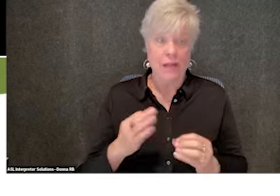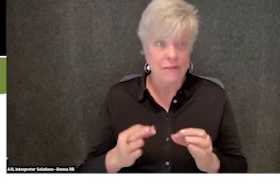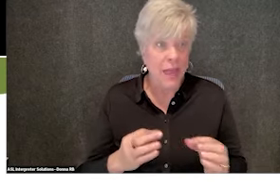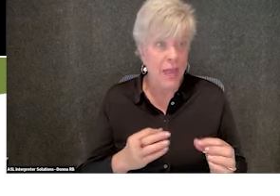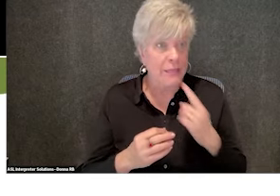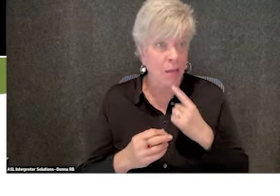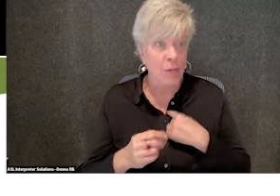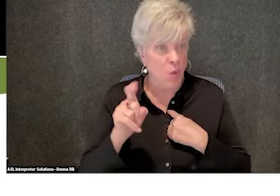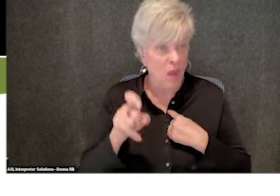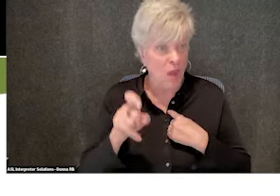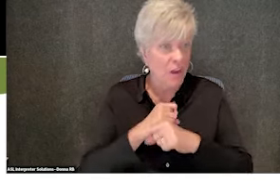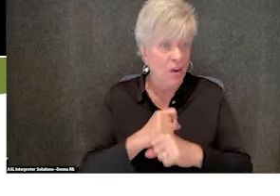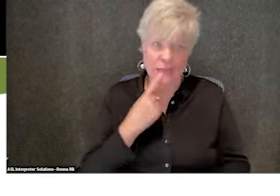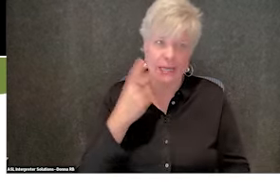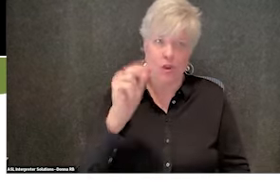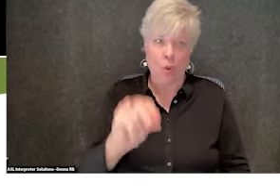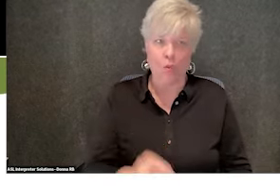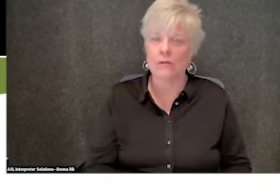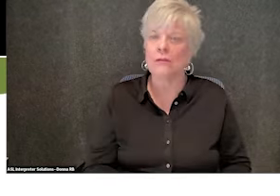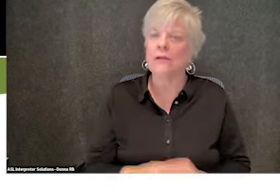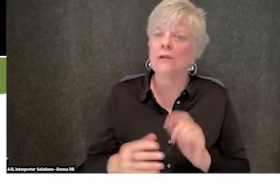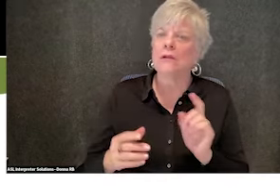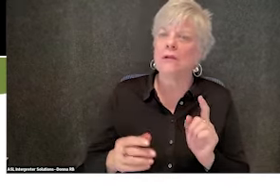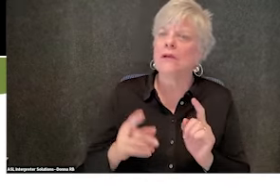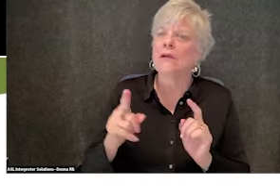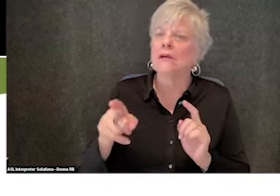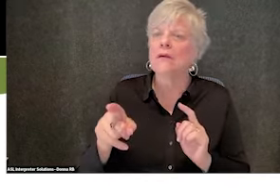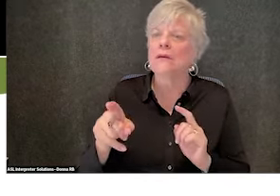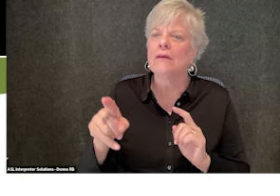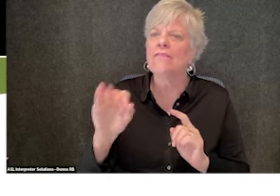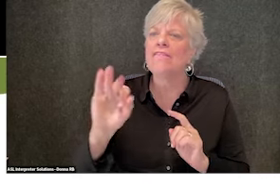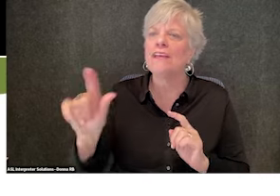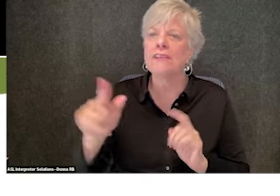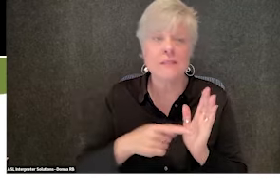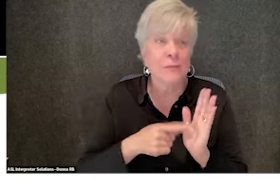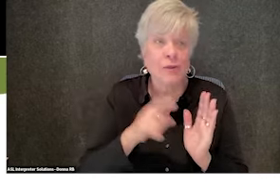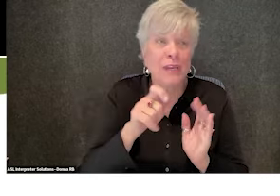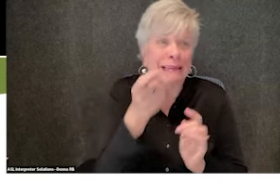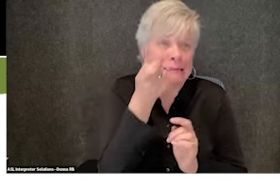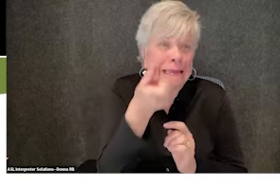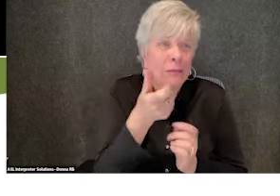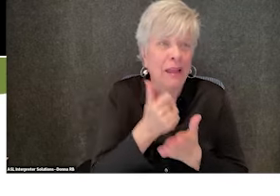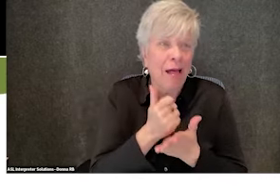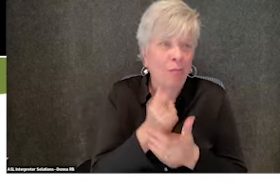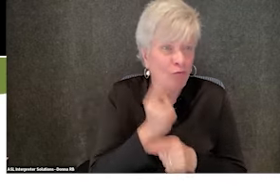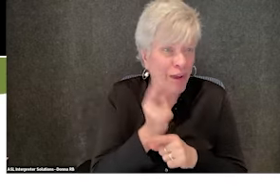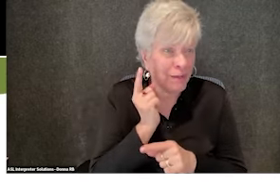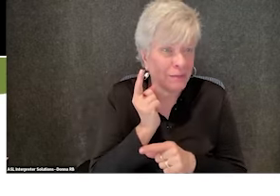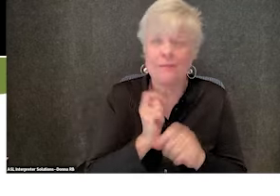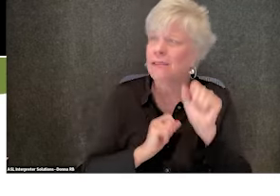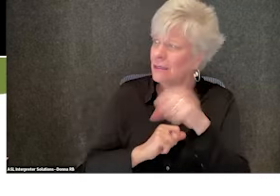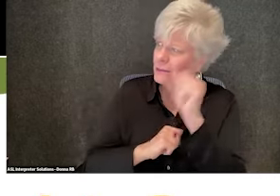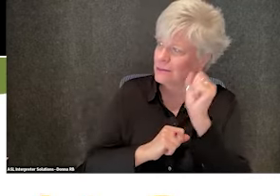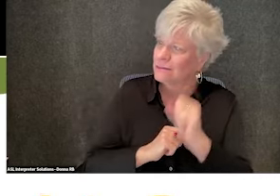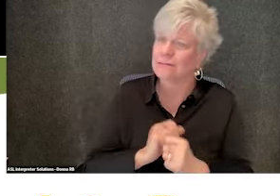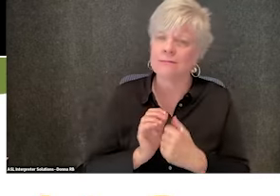Nuevamente, o sea, las cosas que hemos hablado anteriormente, vamos a hablar de cosas que ayuda a